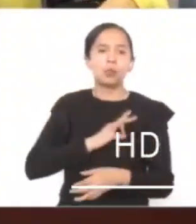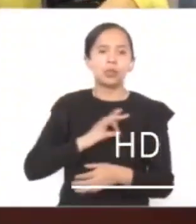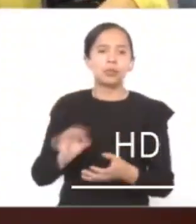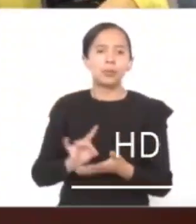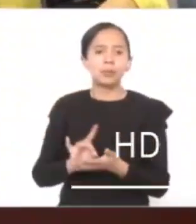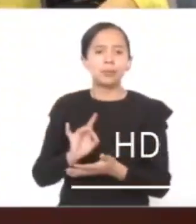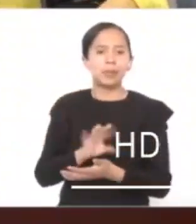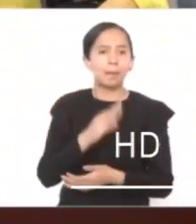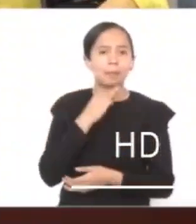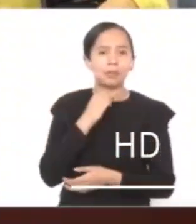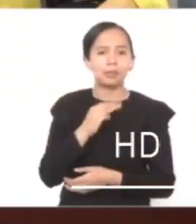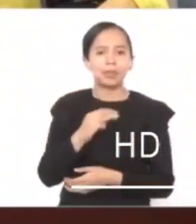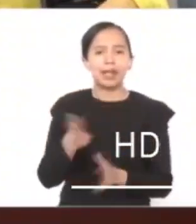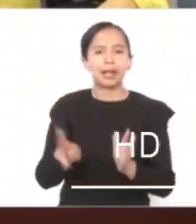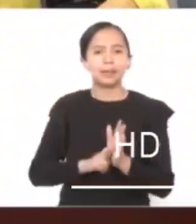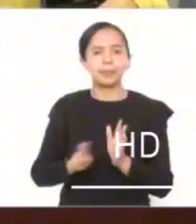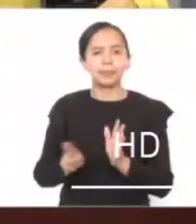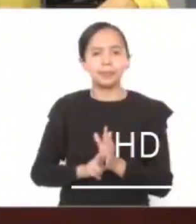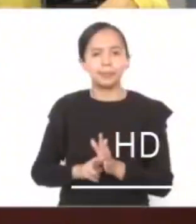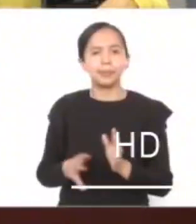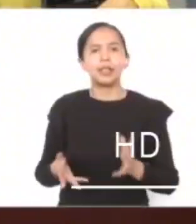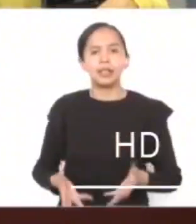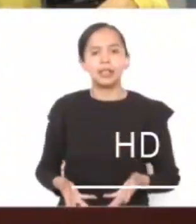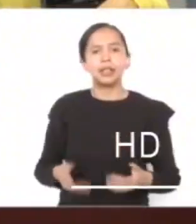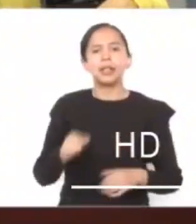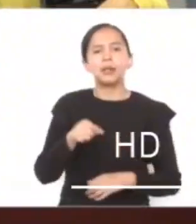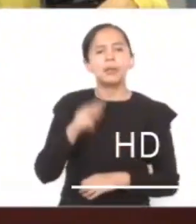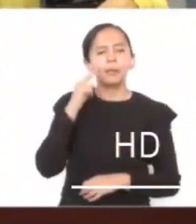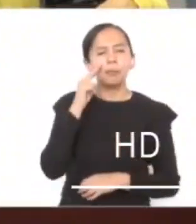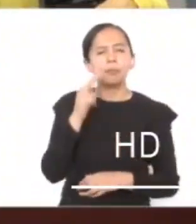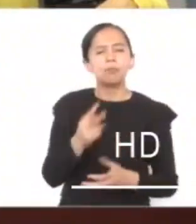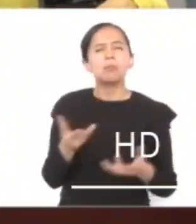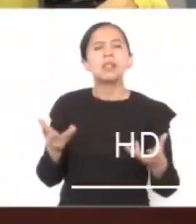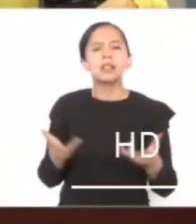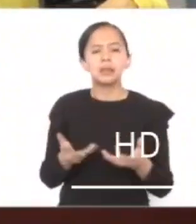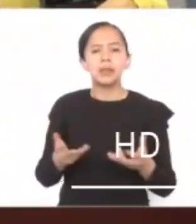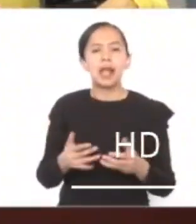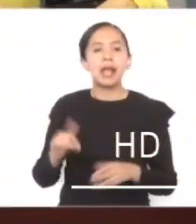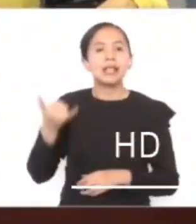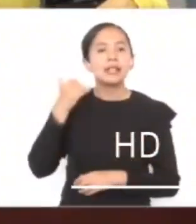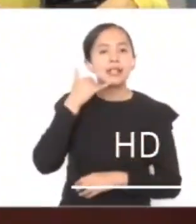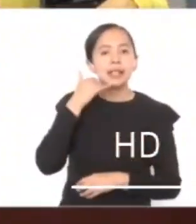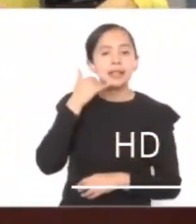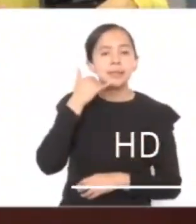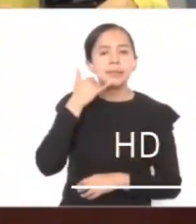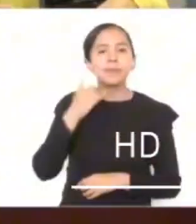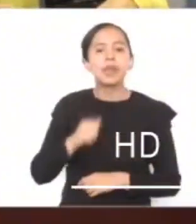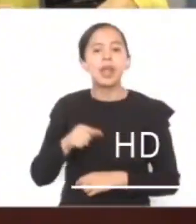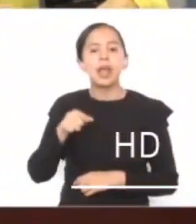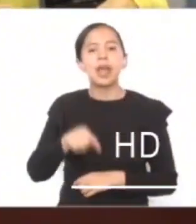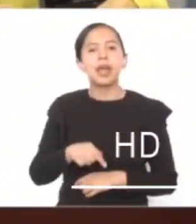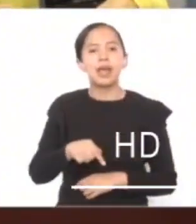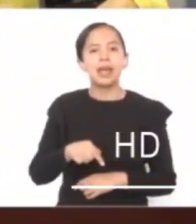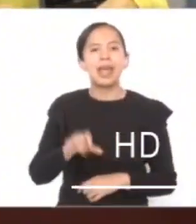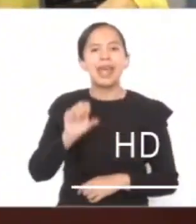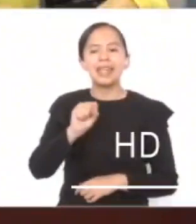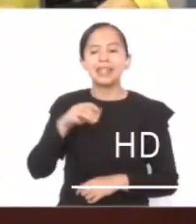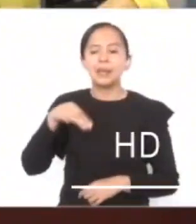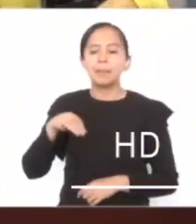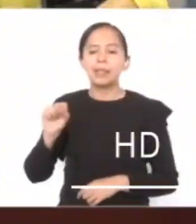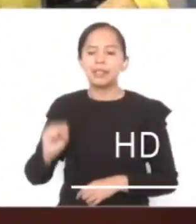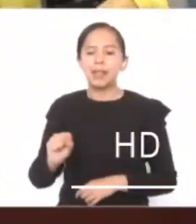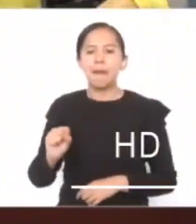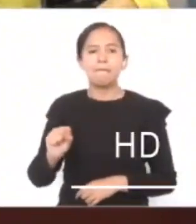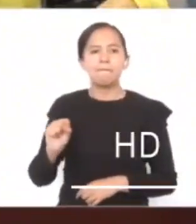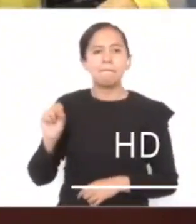de contestar un poco a qué es lo que van a ver cuando ocurra. El teléfono entra en un modo que se llama SMS Flash,